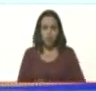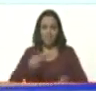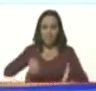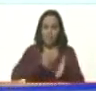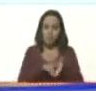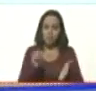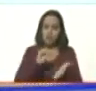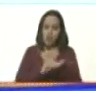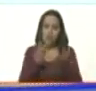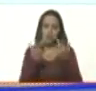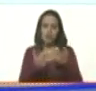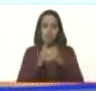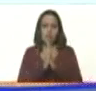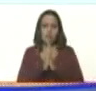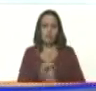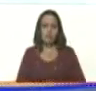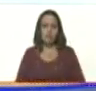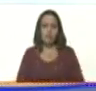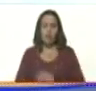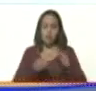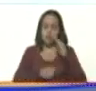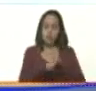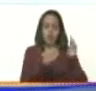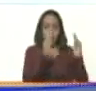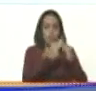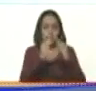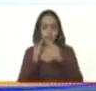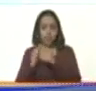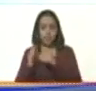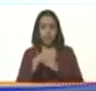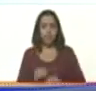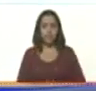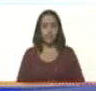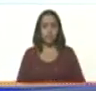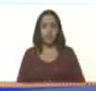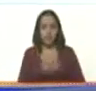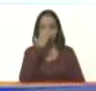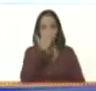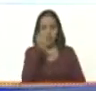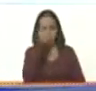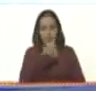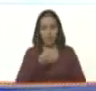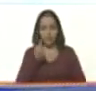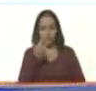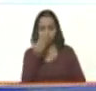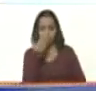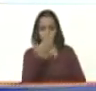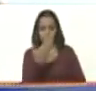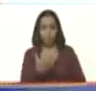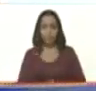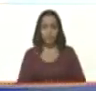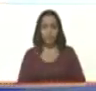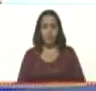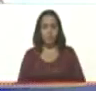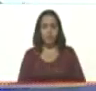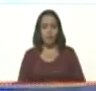favor. En el casa por casa, caso por caso y cara por cara, en el